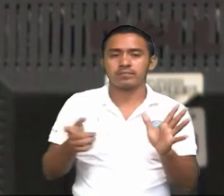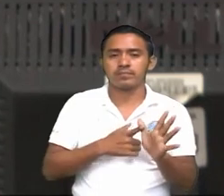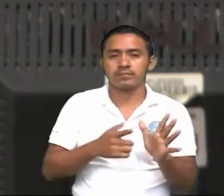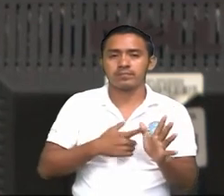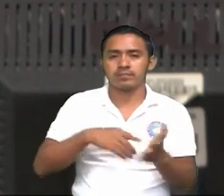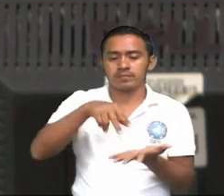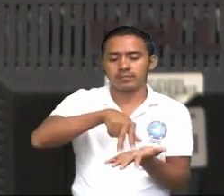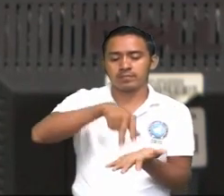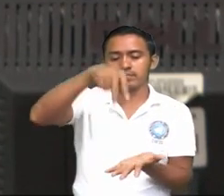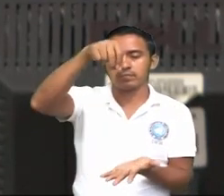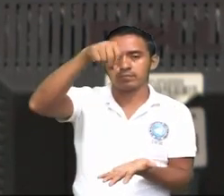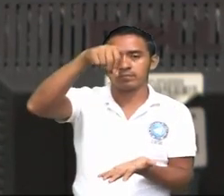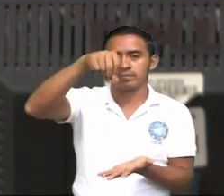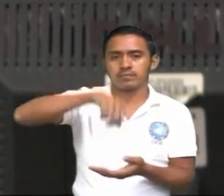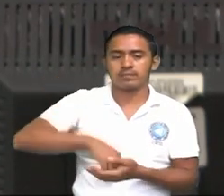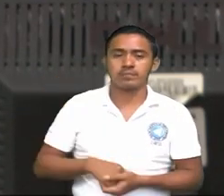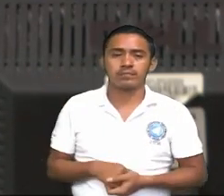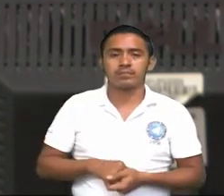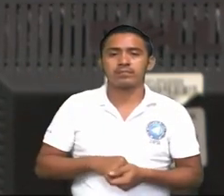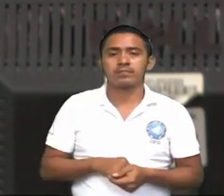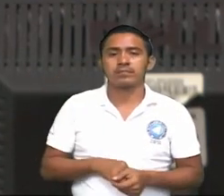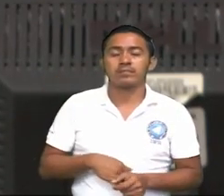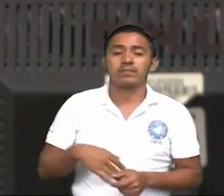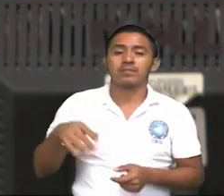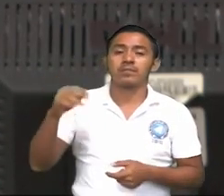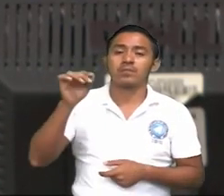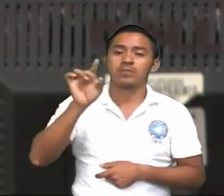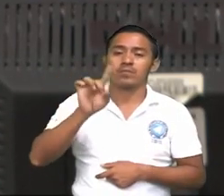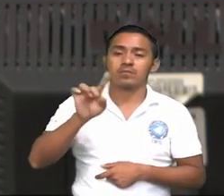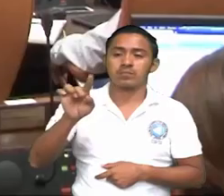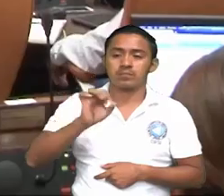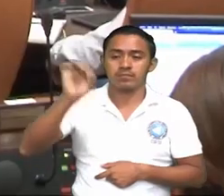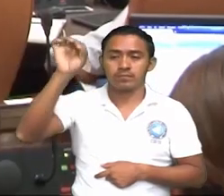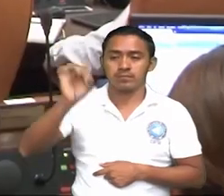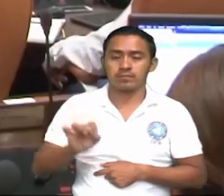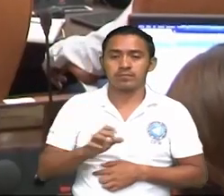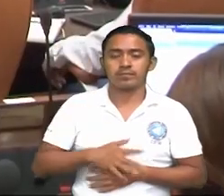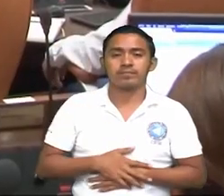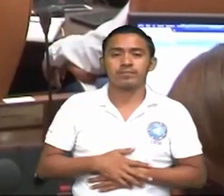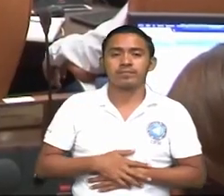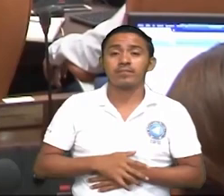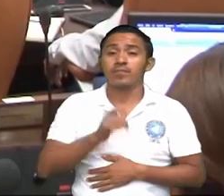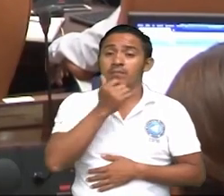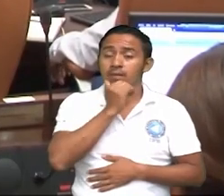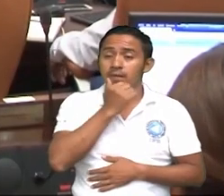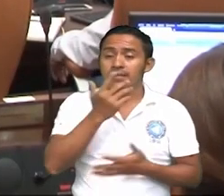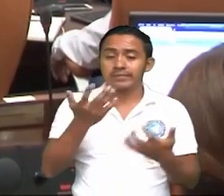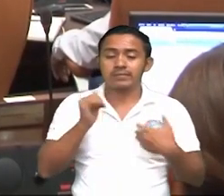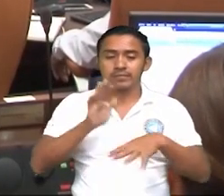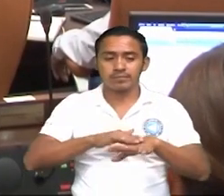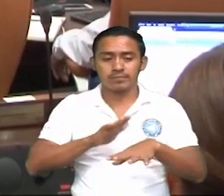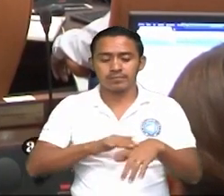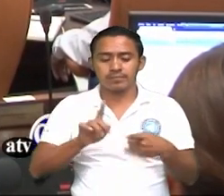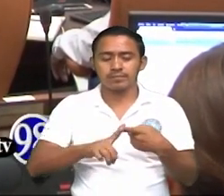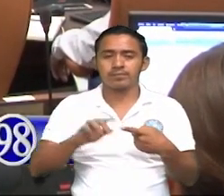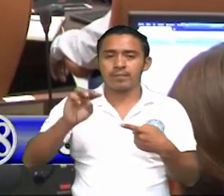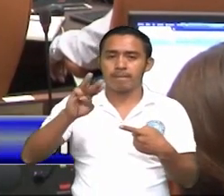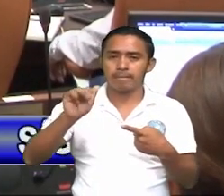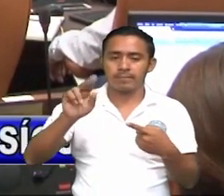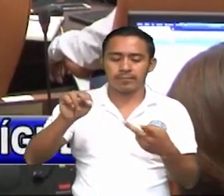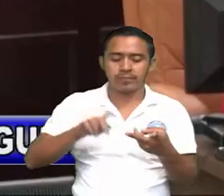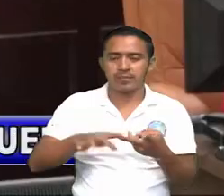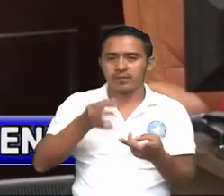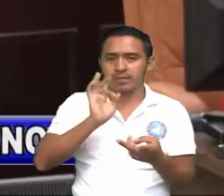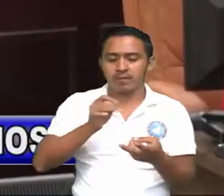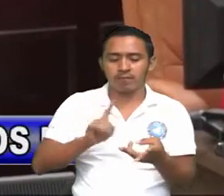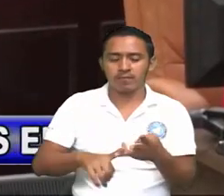y Francia con un 11%. Reino Unido demanda productos nacionales como maní, café,